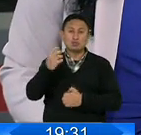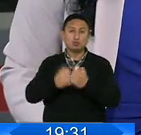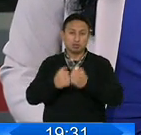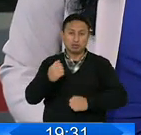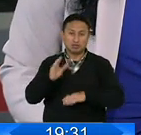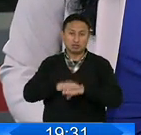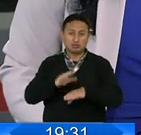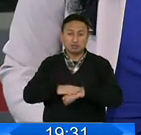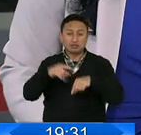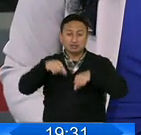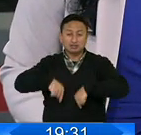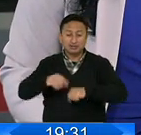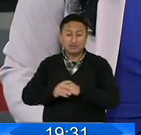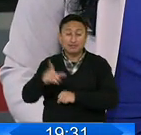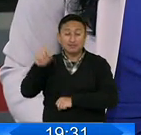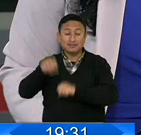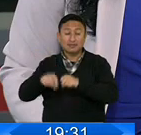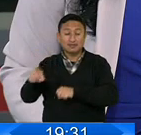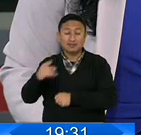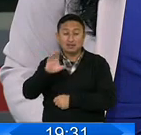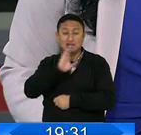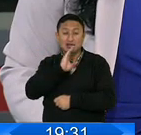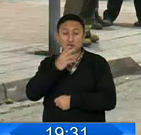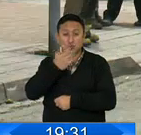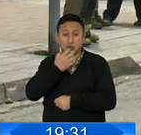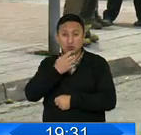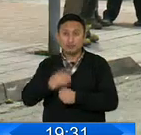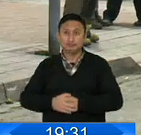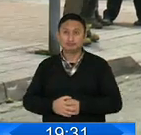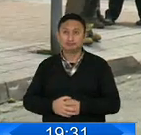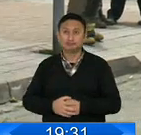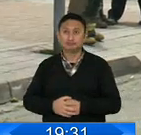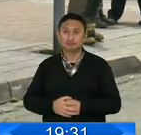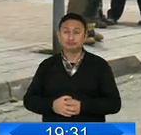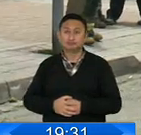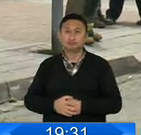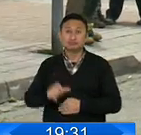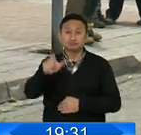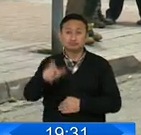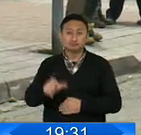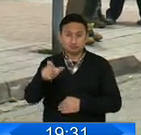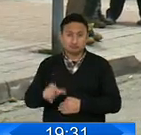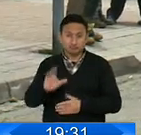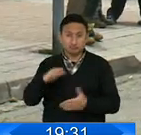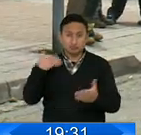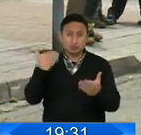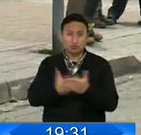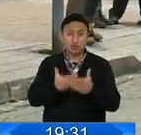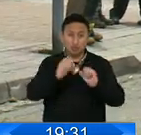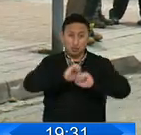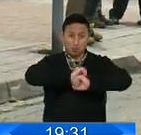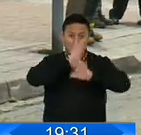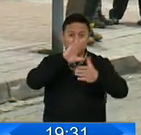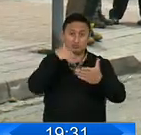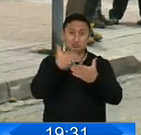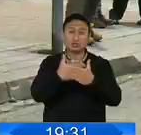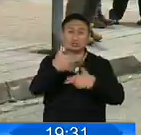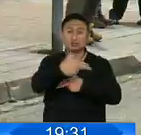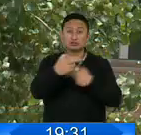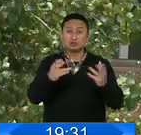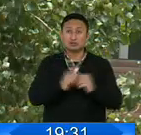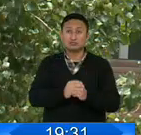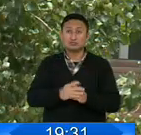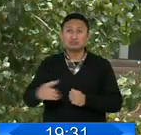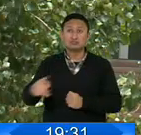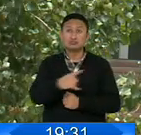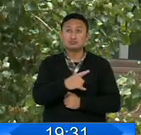un presunto daño en el calefón. Los sobrevivientes relataron que llegaron en la madrugada hasta el departamento ubicado al frente de la